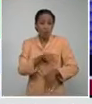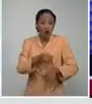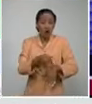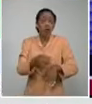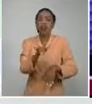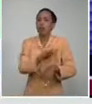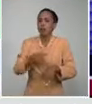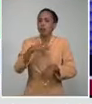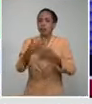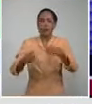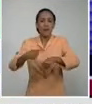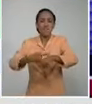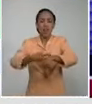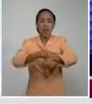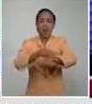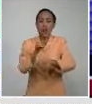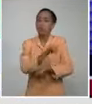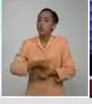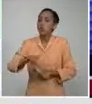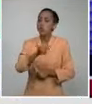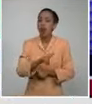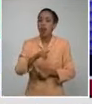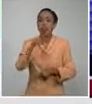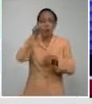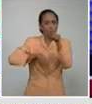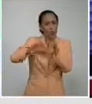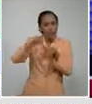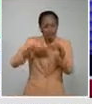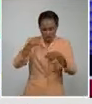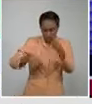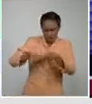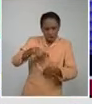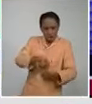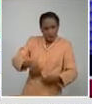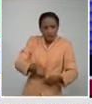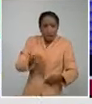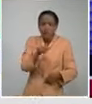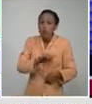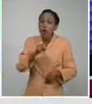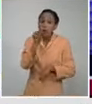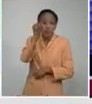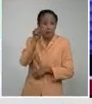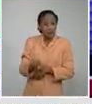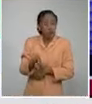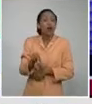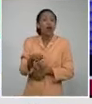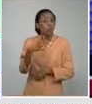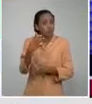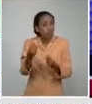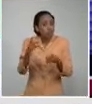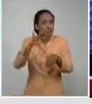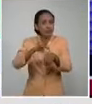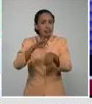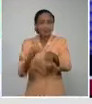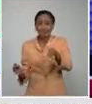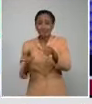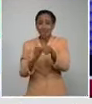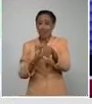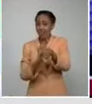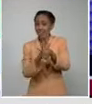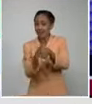venosa, operada de una oclusión intestinal, y realmente era una persona muy vulnerable. Esta